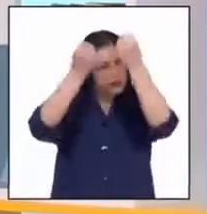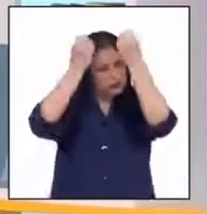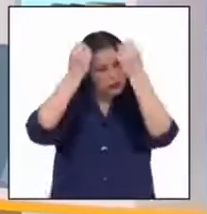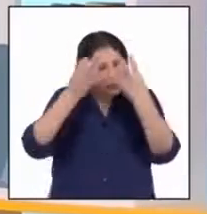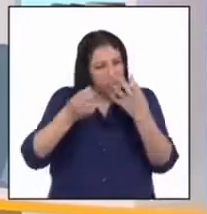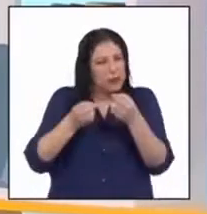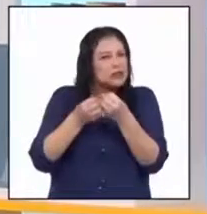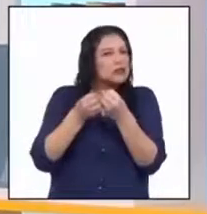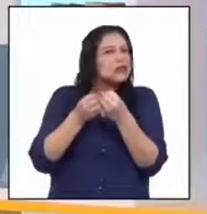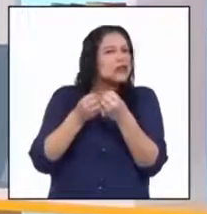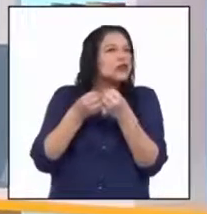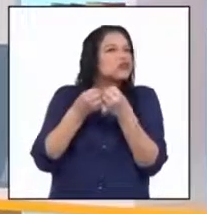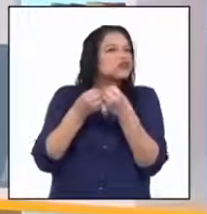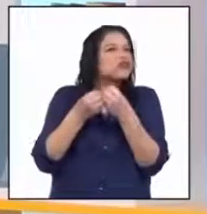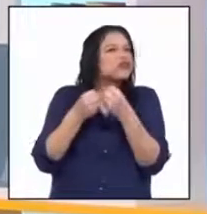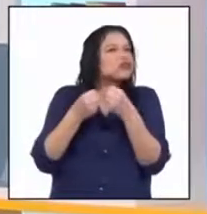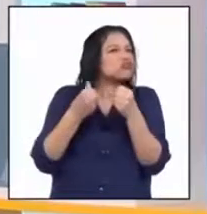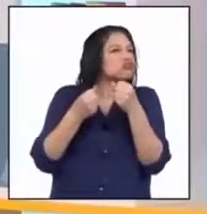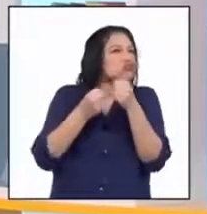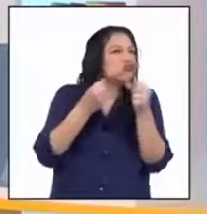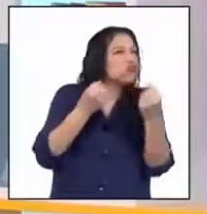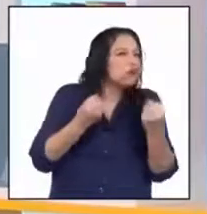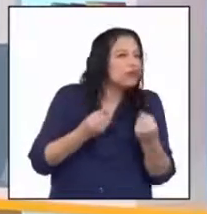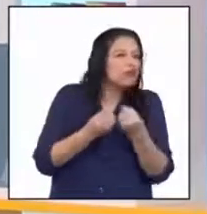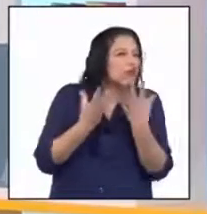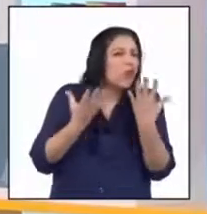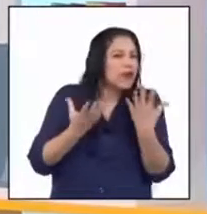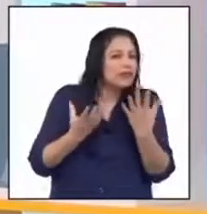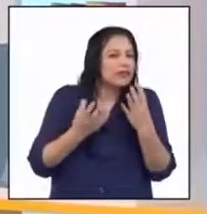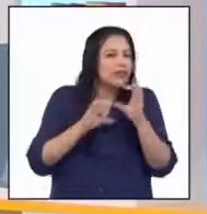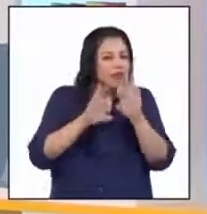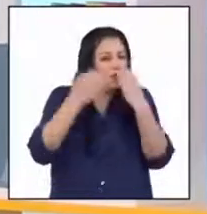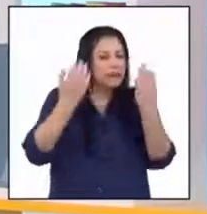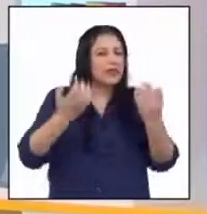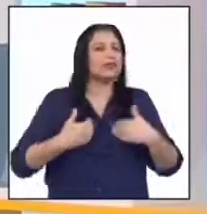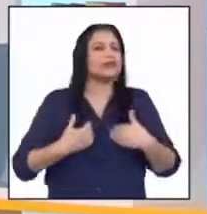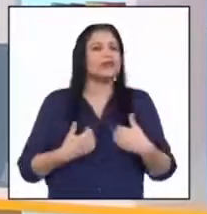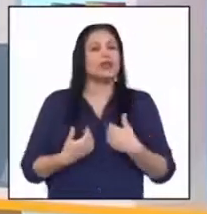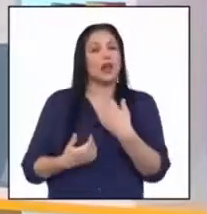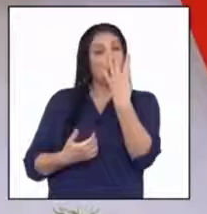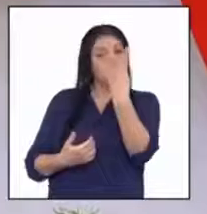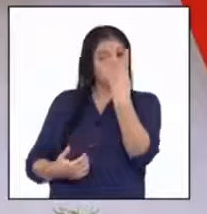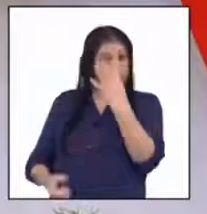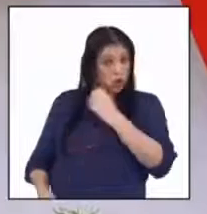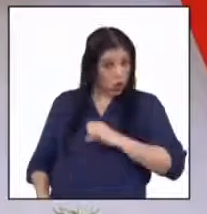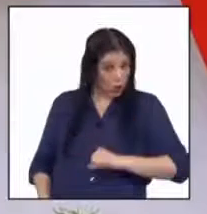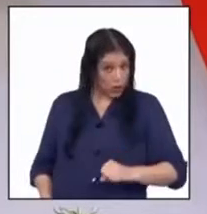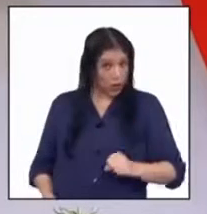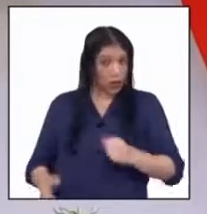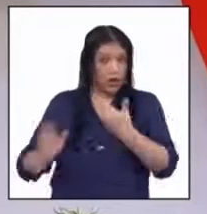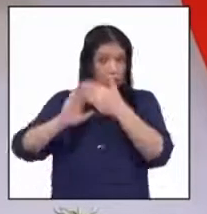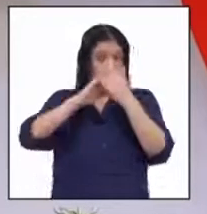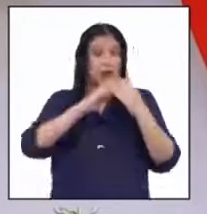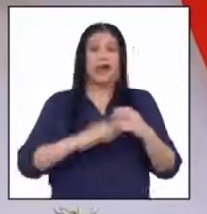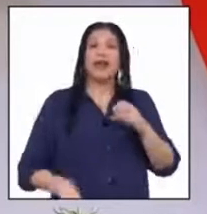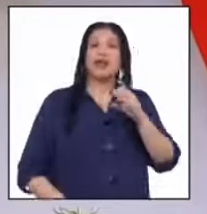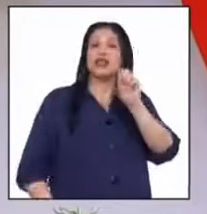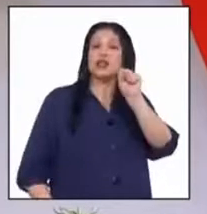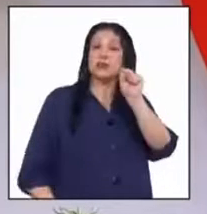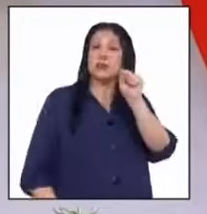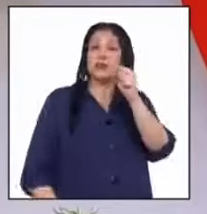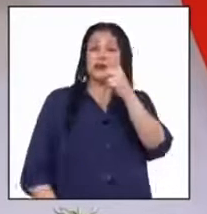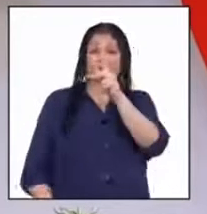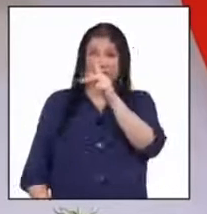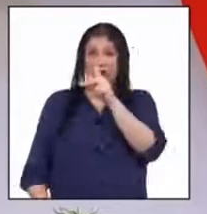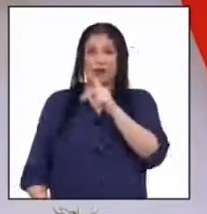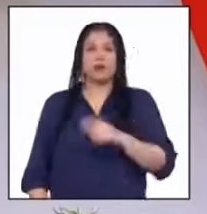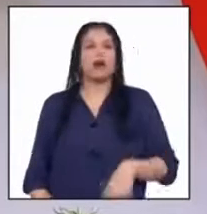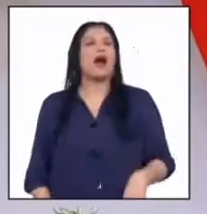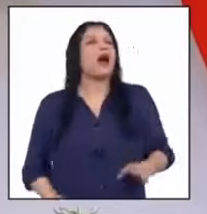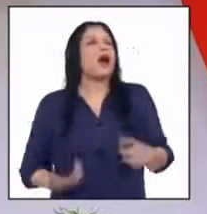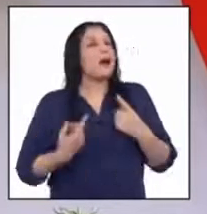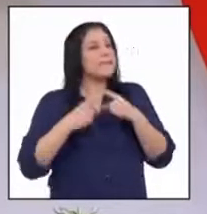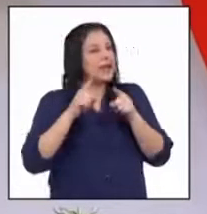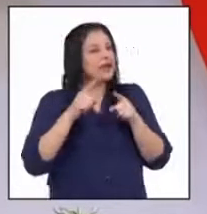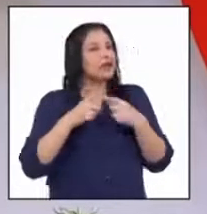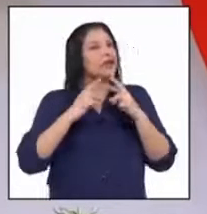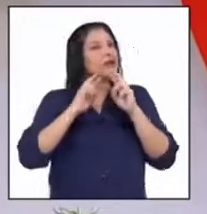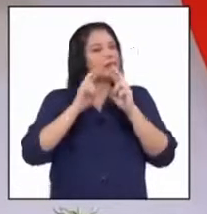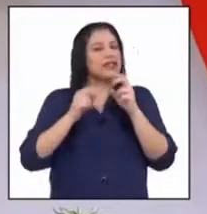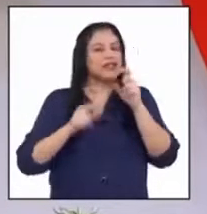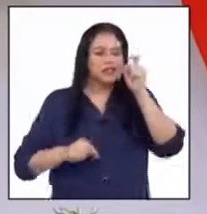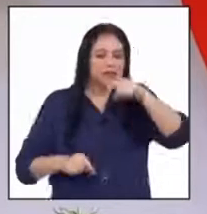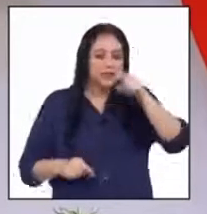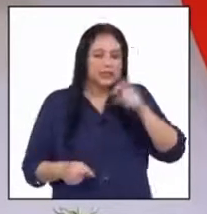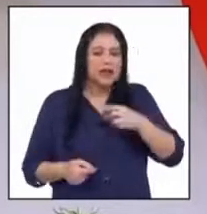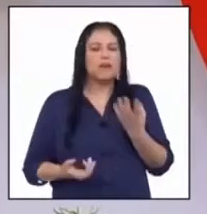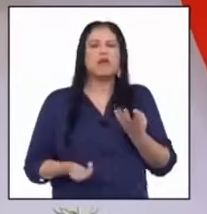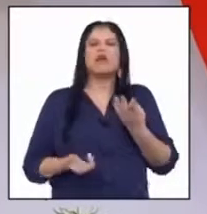a cuántas familias tienen a lo más 4 hijos en la comunidad Shipibo-Conibo. Para poder responder la pregunta necesitamos observar la